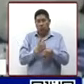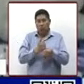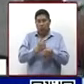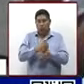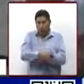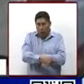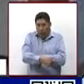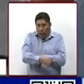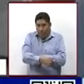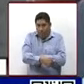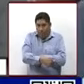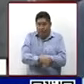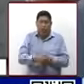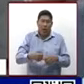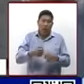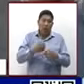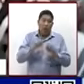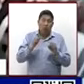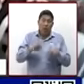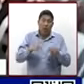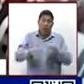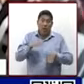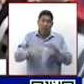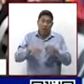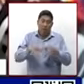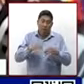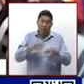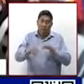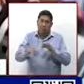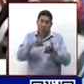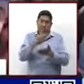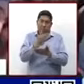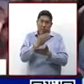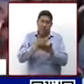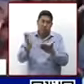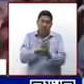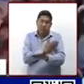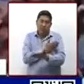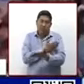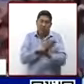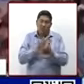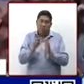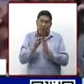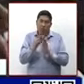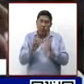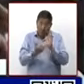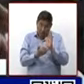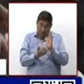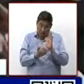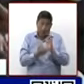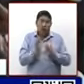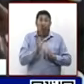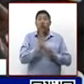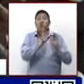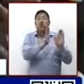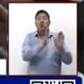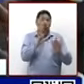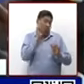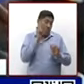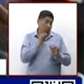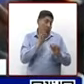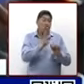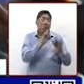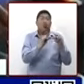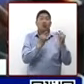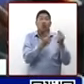de proscripción de personalidad jurídica del instrumento político van a ser el Pacto de Unidad y el Evo Morales. Los únicos.